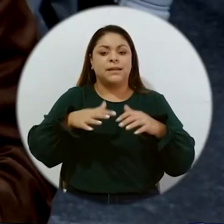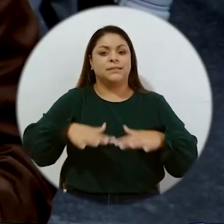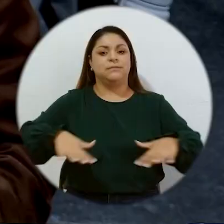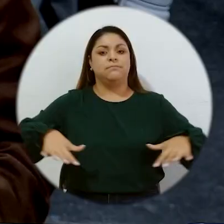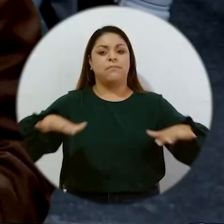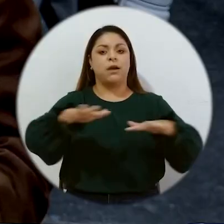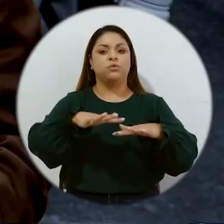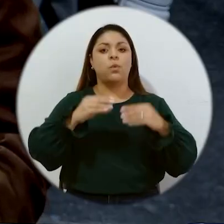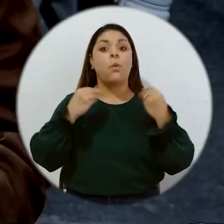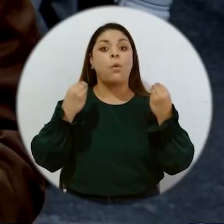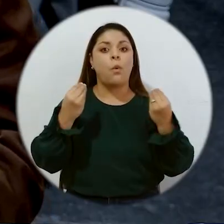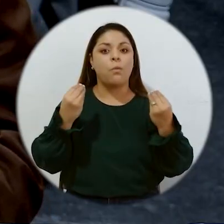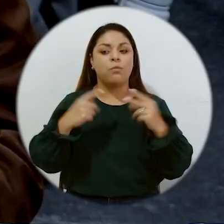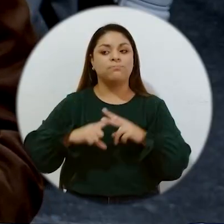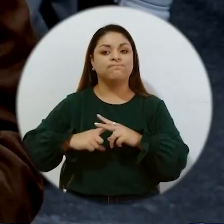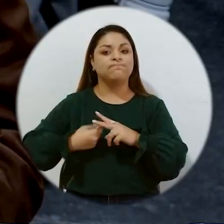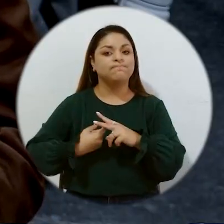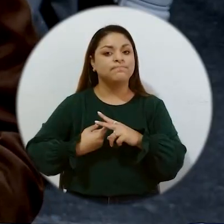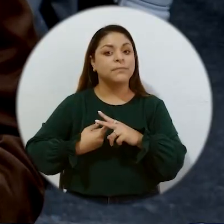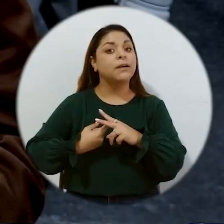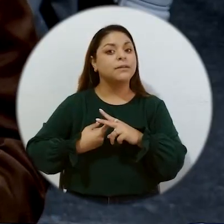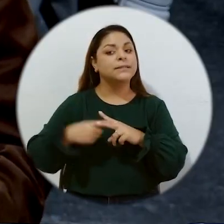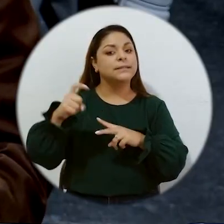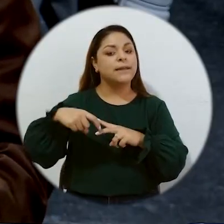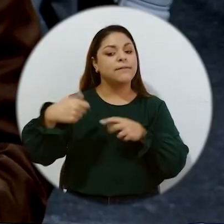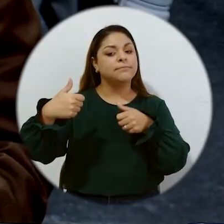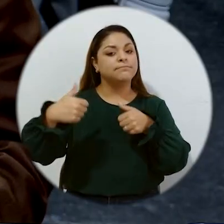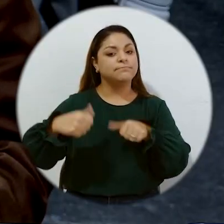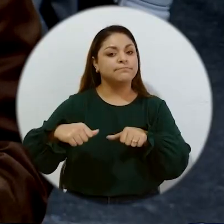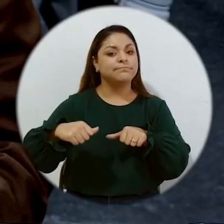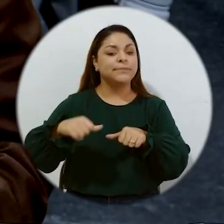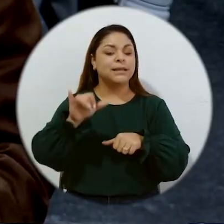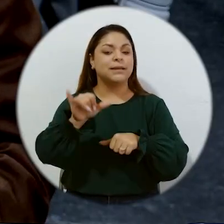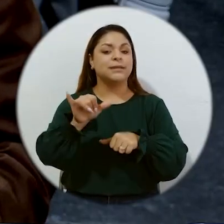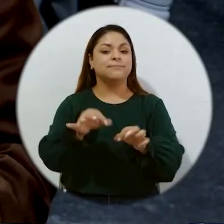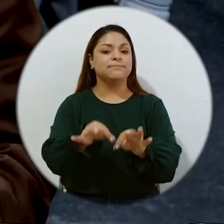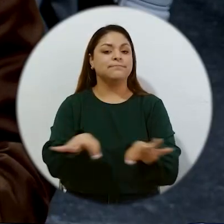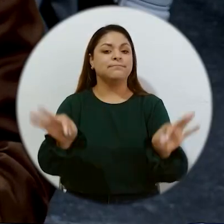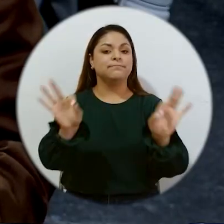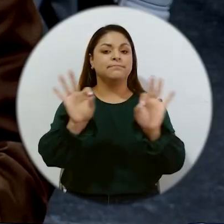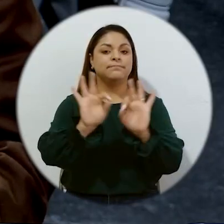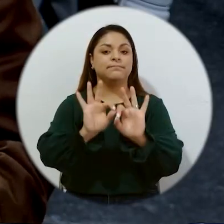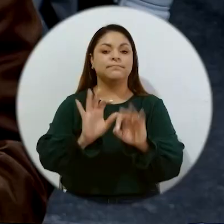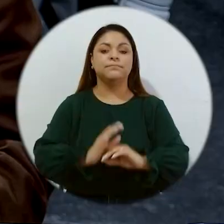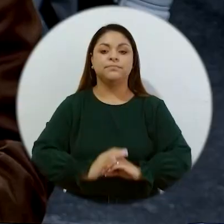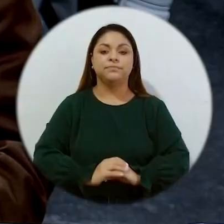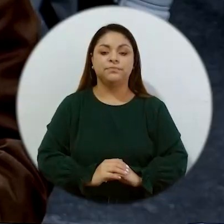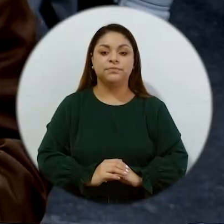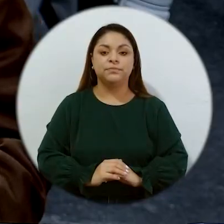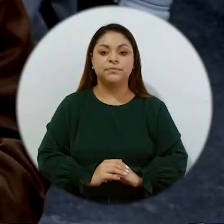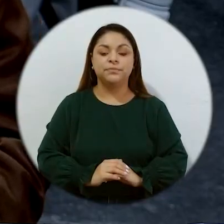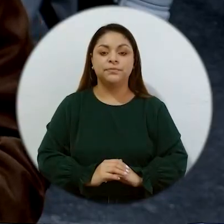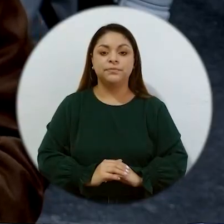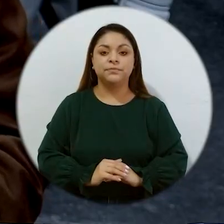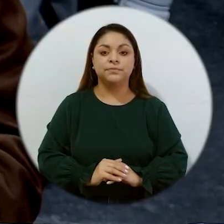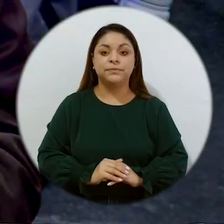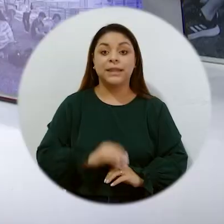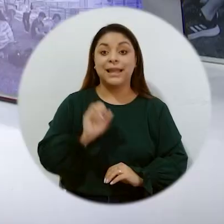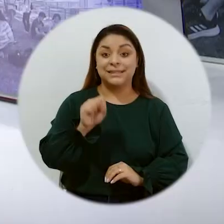espacio? ¿Por dónde empezamos? Por ponernos de acuerdo. Eso es fundamental.